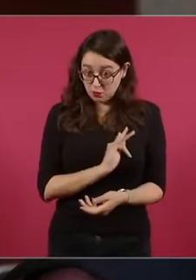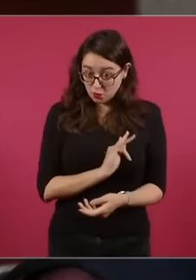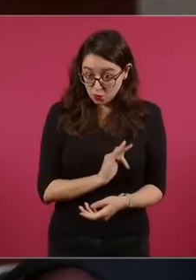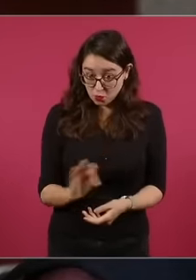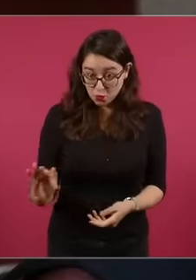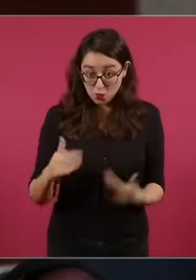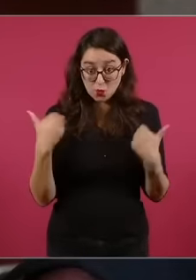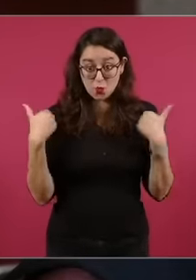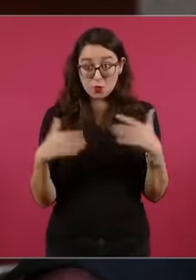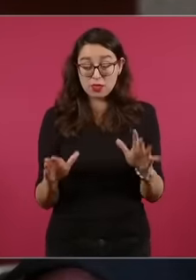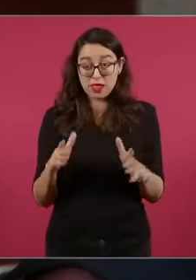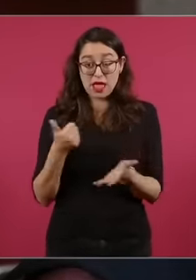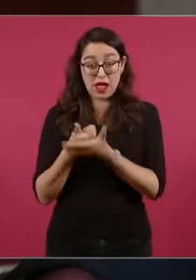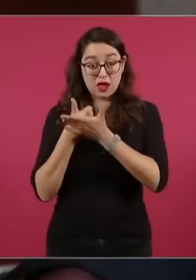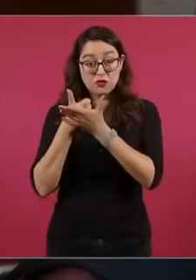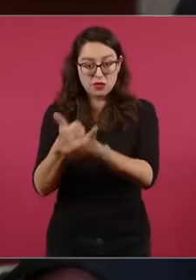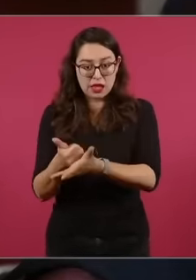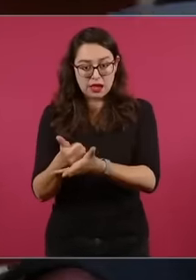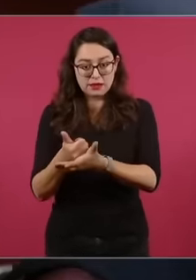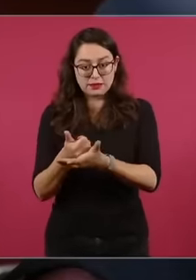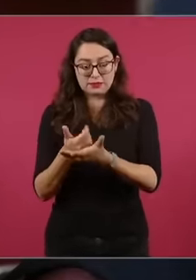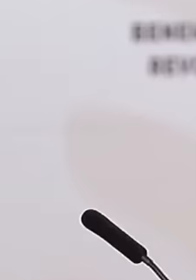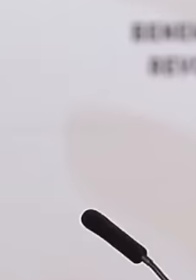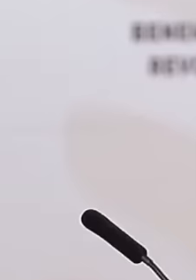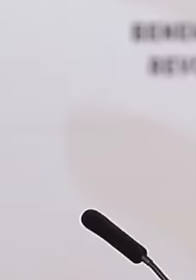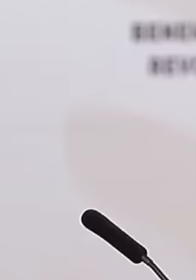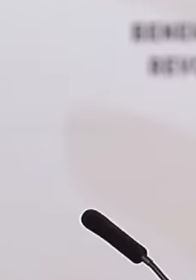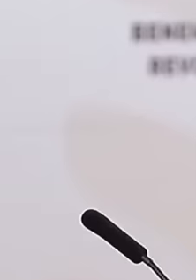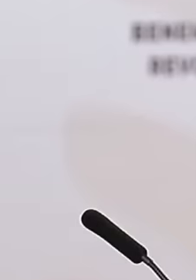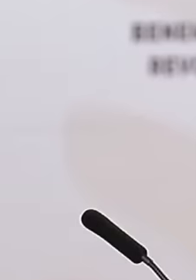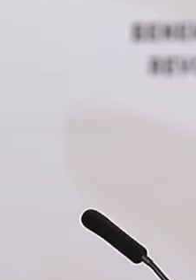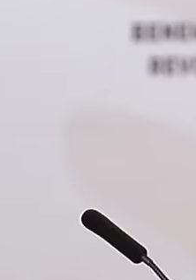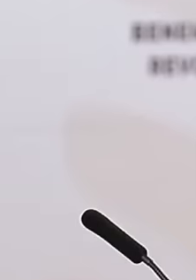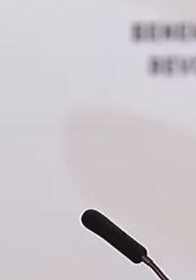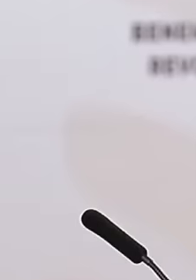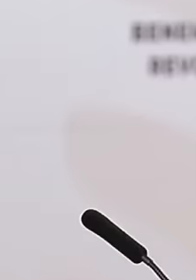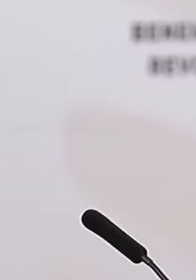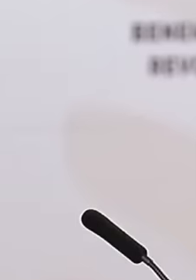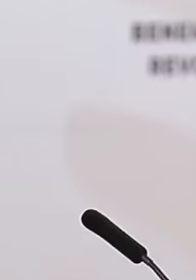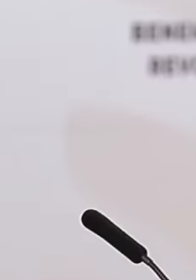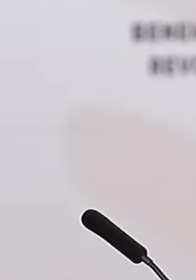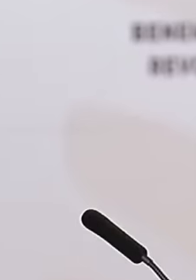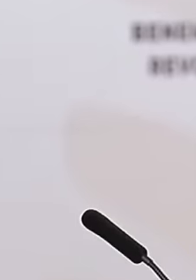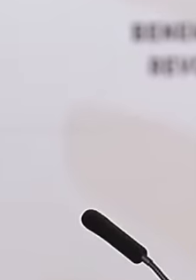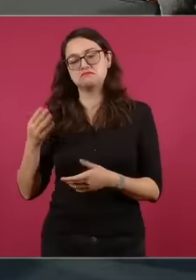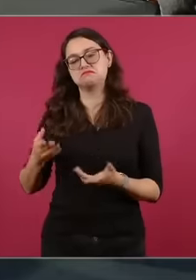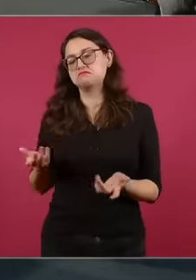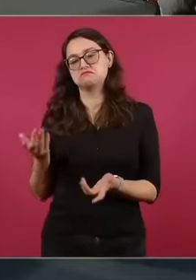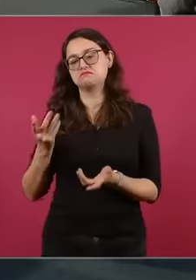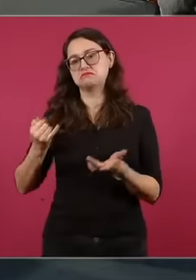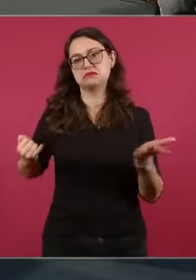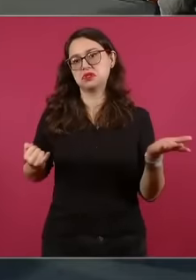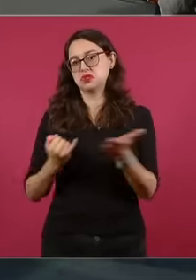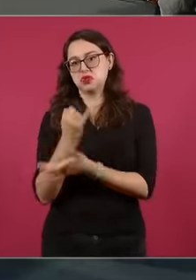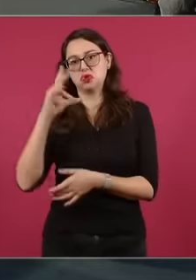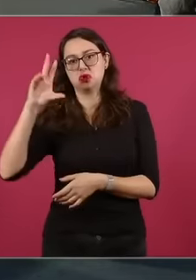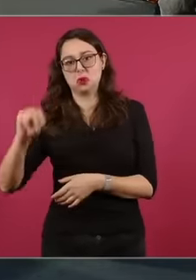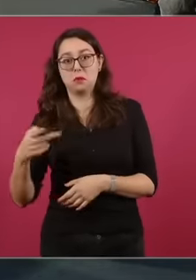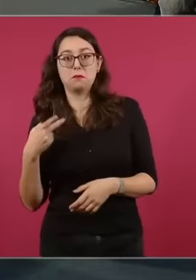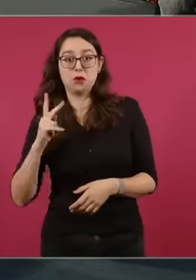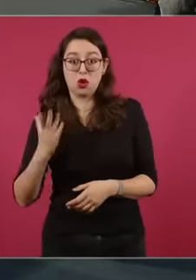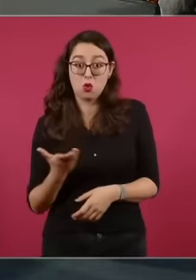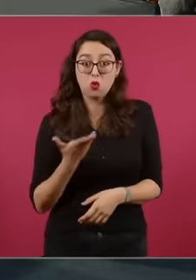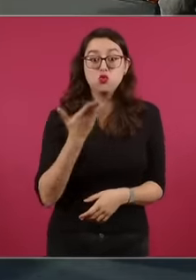ser política porque ya el gobierno federal, a través de la Junta, les dijo que no eran empleados. Entonces, no sé